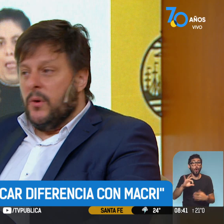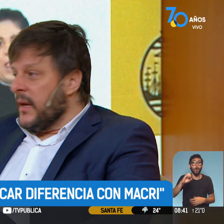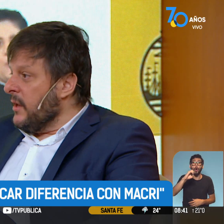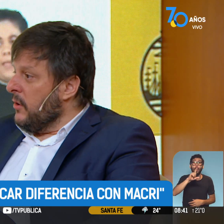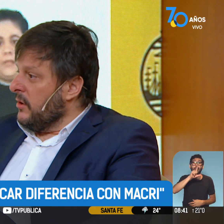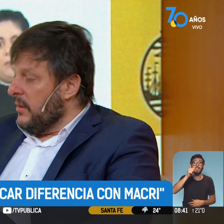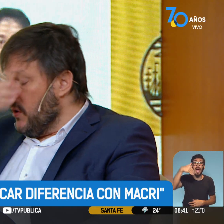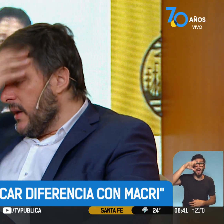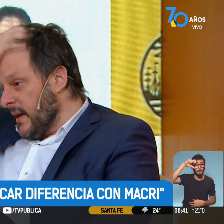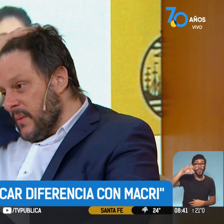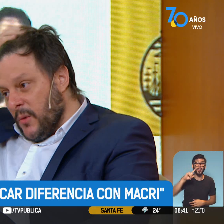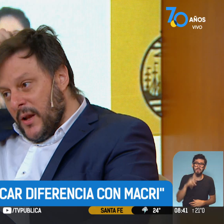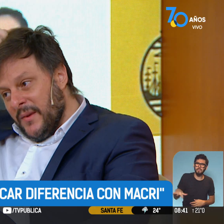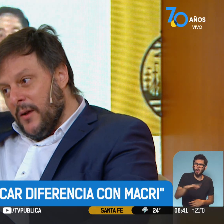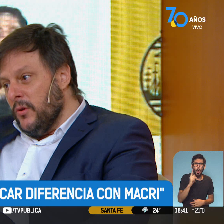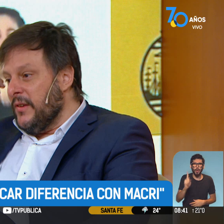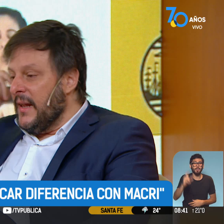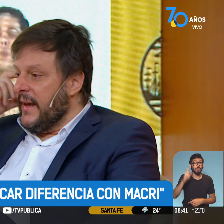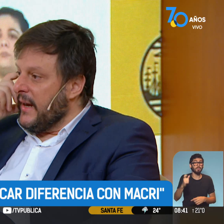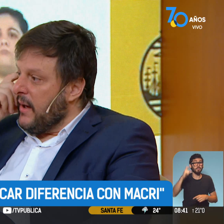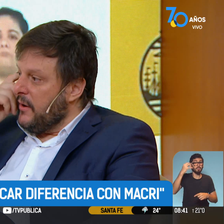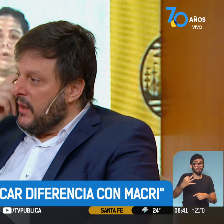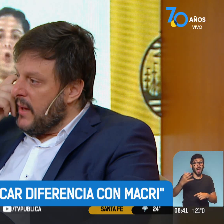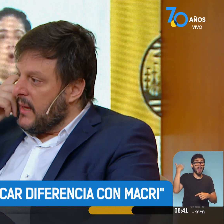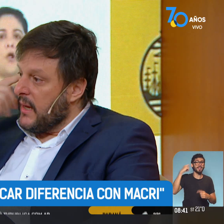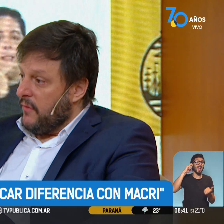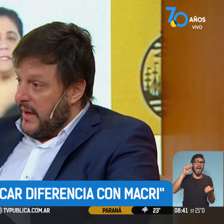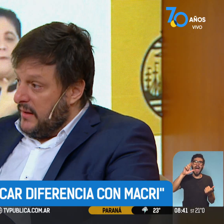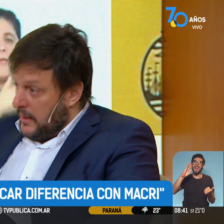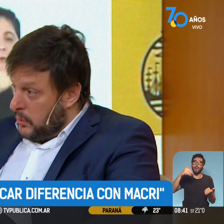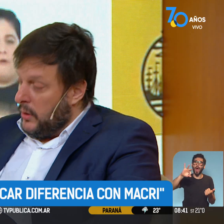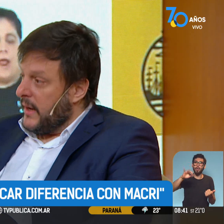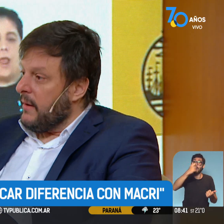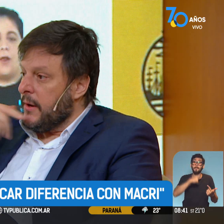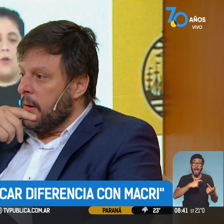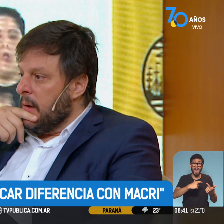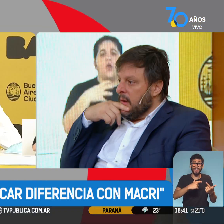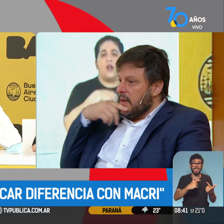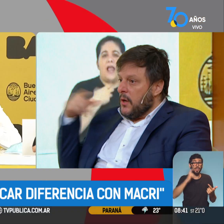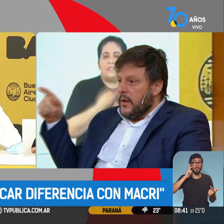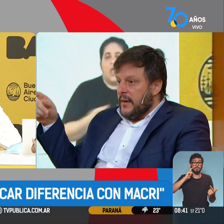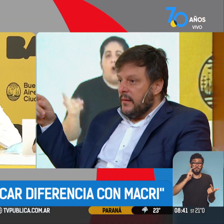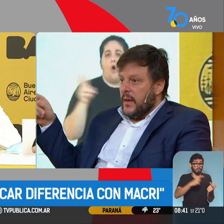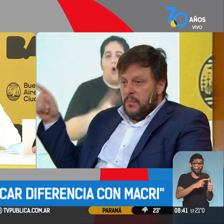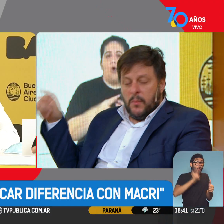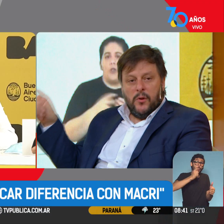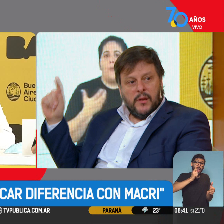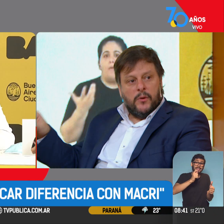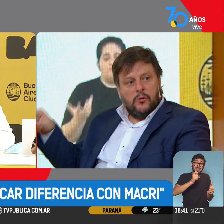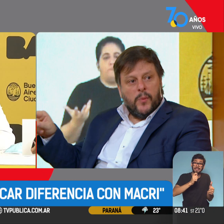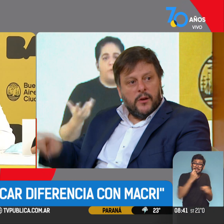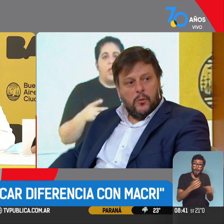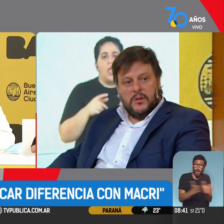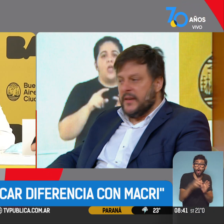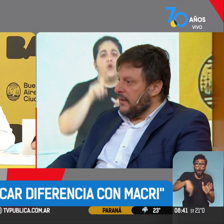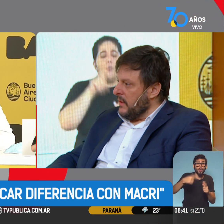di por ejemplo que nadie lo conoce pero que era miembro de la mesa judicial de garavano y de macri que fue el segundo de garavano y que hoy es miembro del tribunal